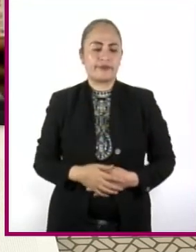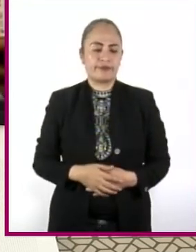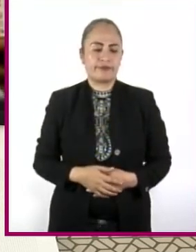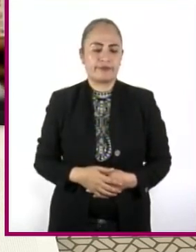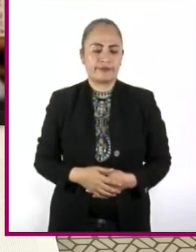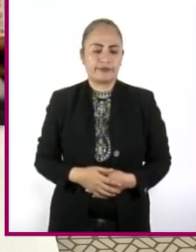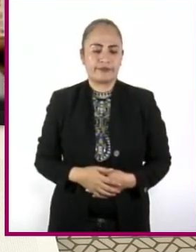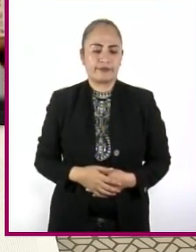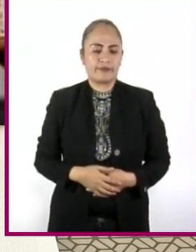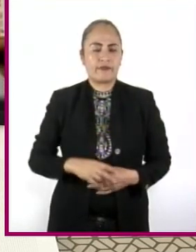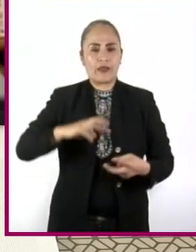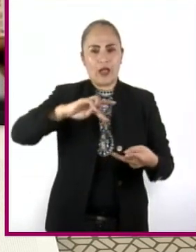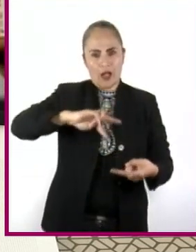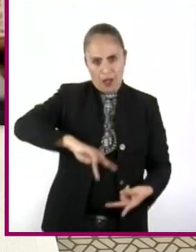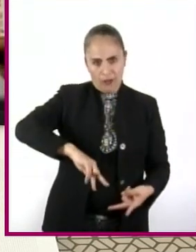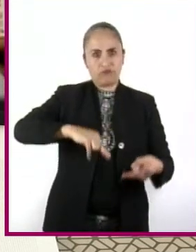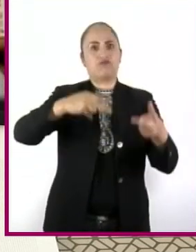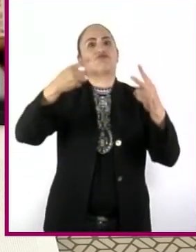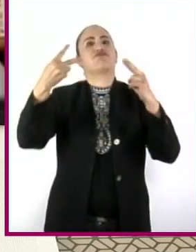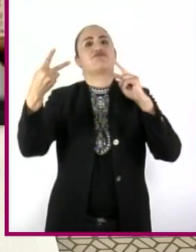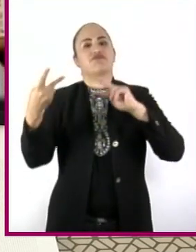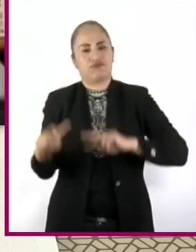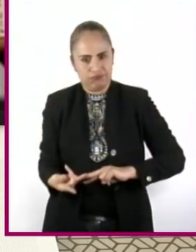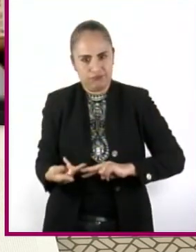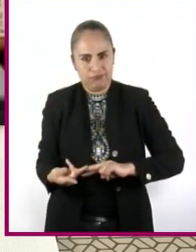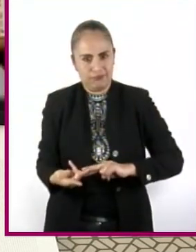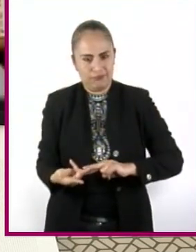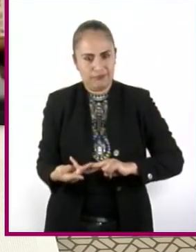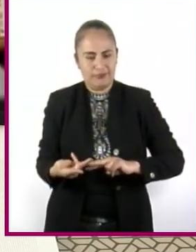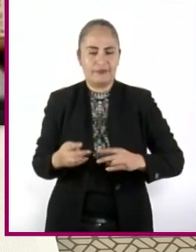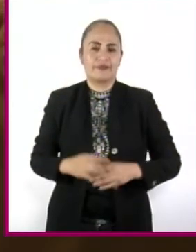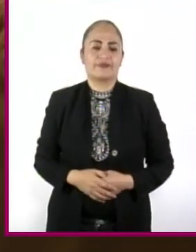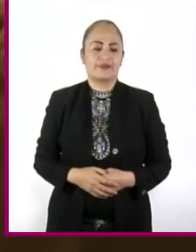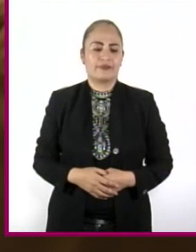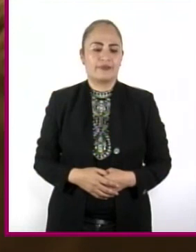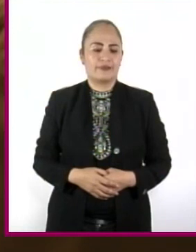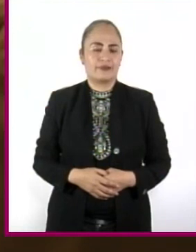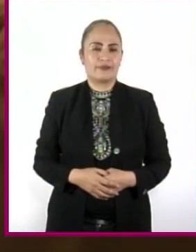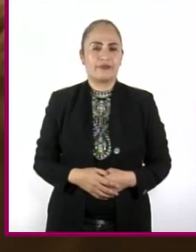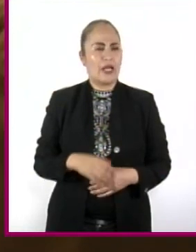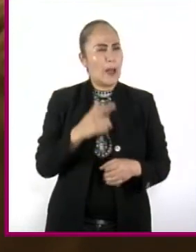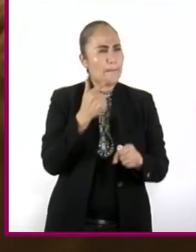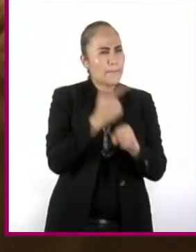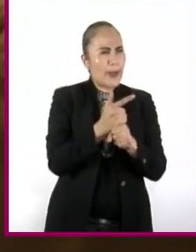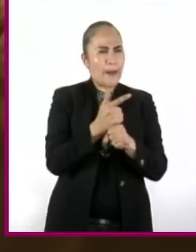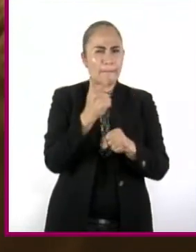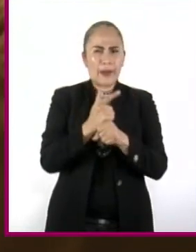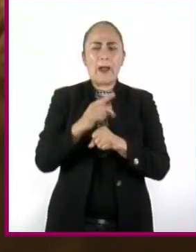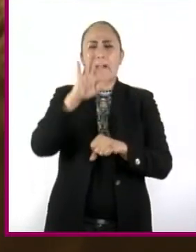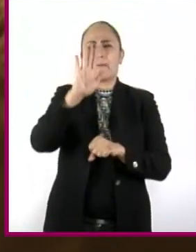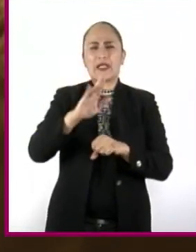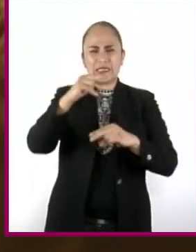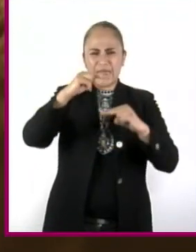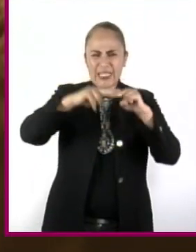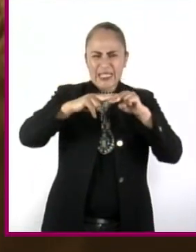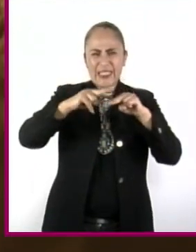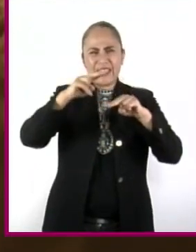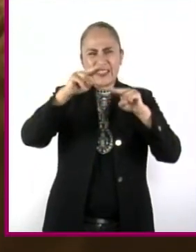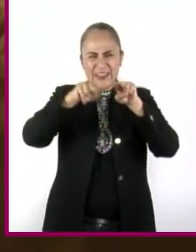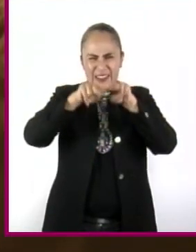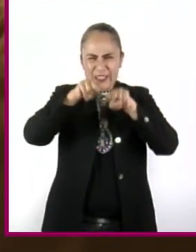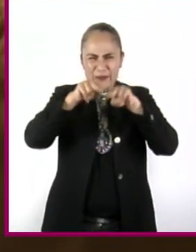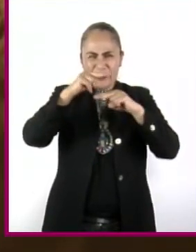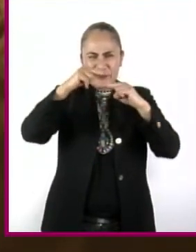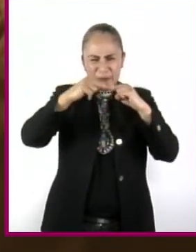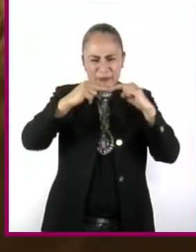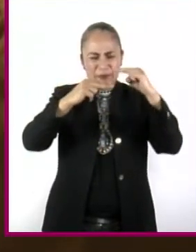lo inverso de lo que hemos estado haciendo, que es ir descubriendo las distintas capas de una cebolla. Y